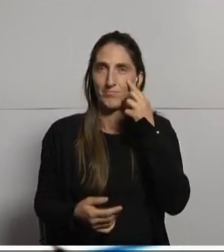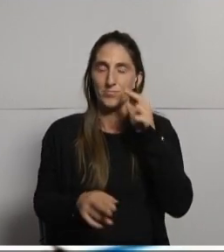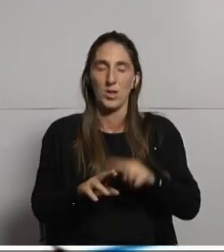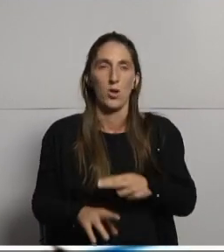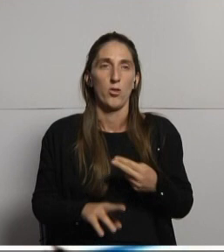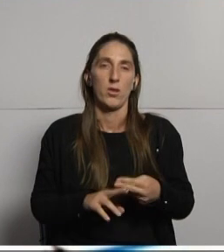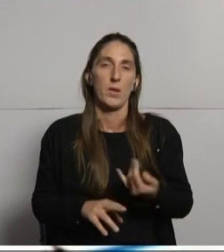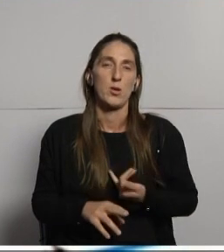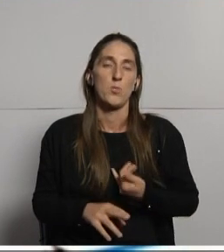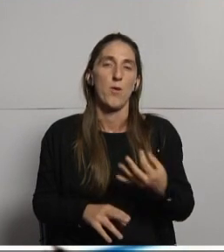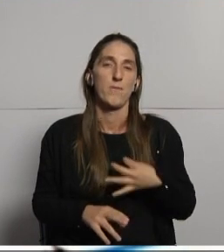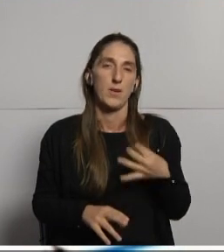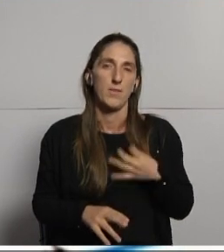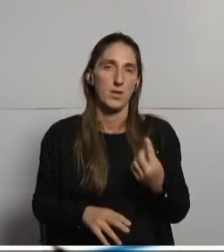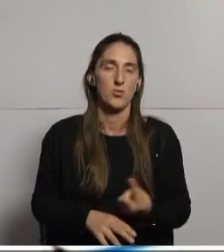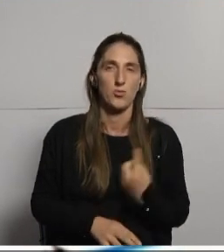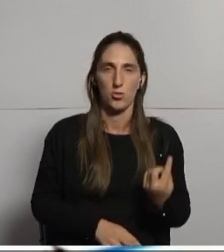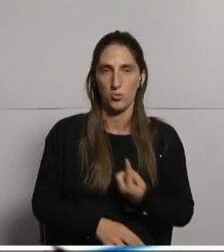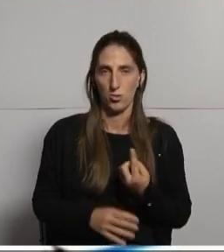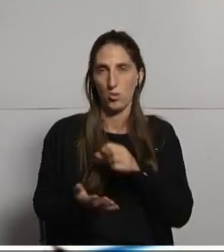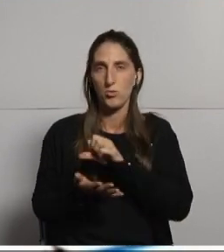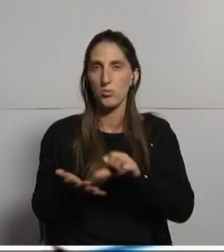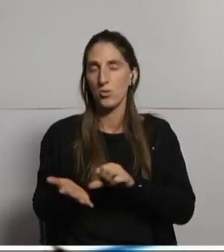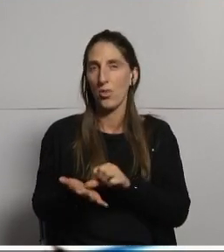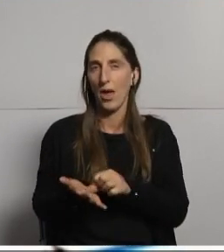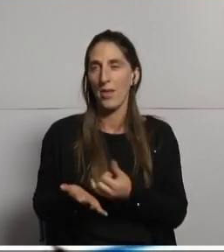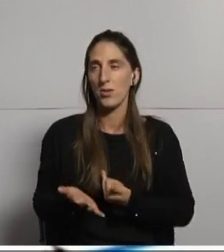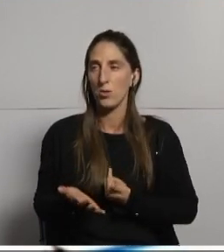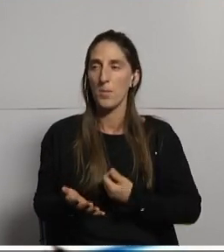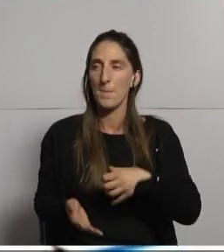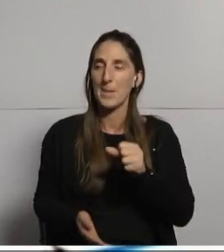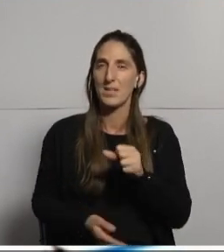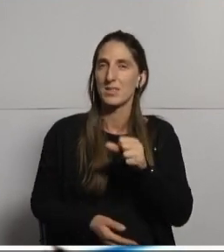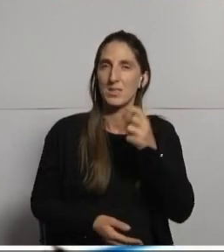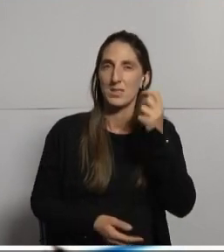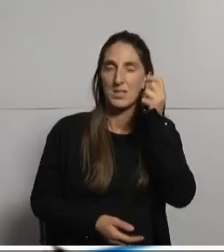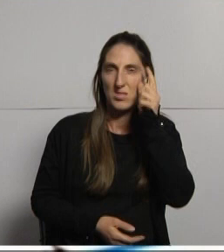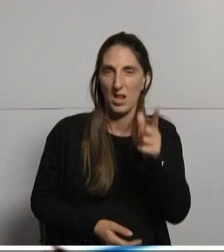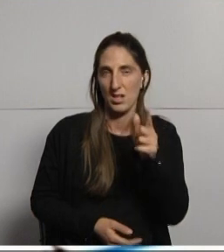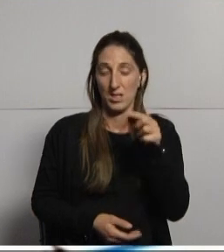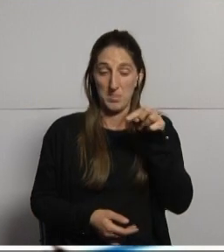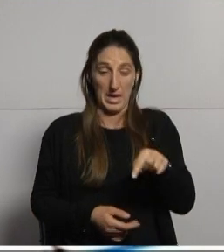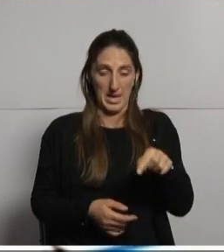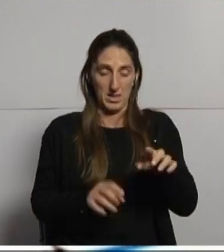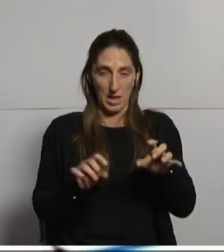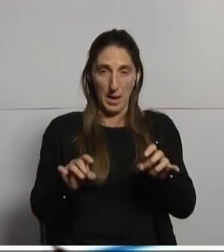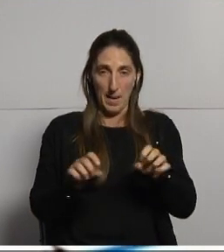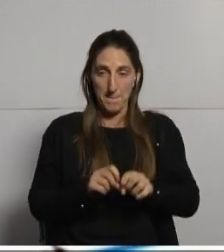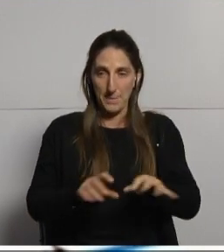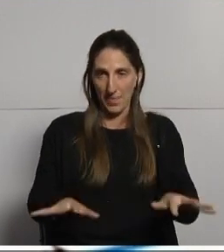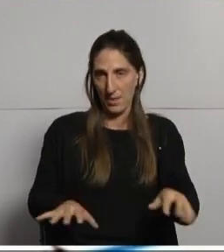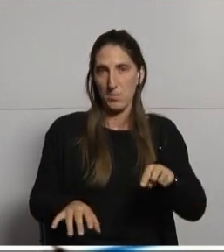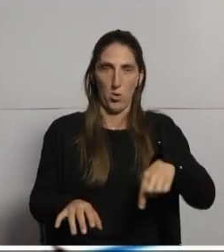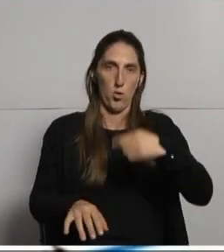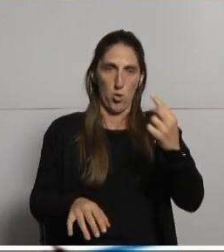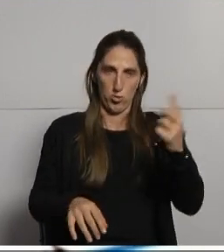cómo tenemos que vivir nosotros y cómo las ciudades tienen que ser más inteligentes para atacar esta pandemia o cualquier otra que pueda